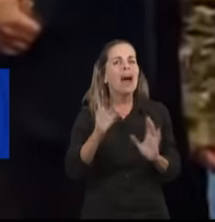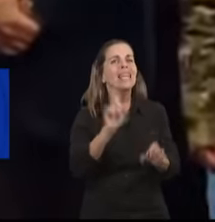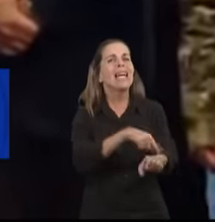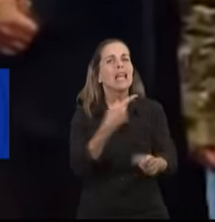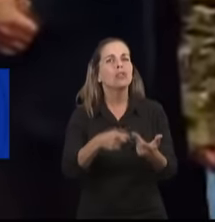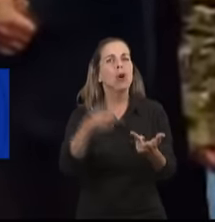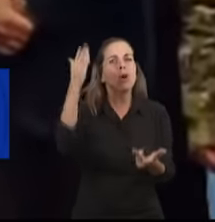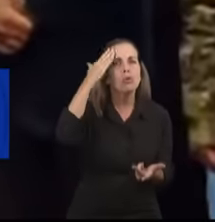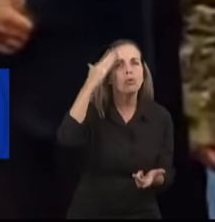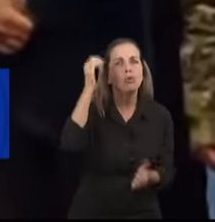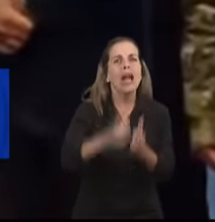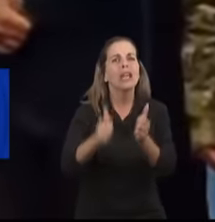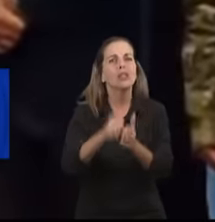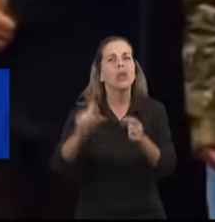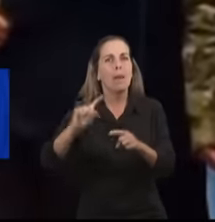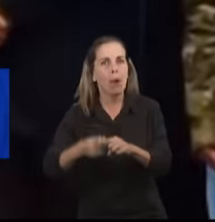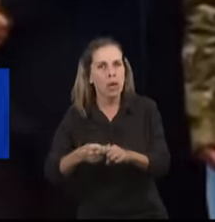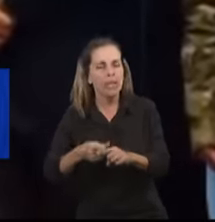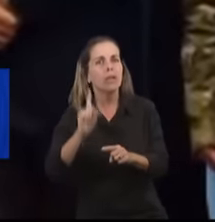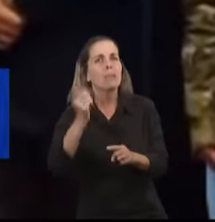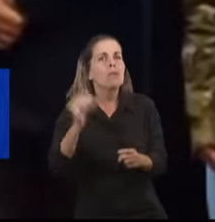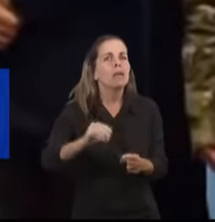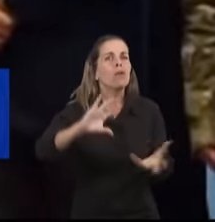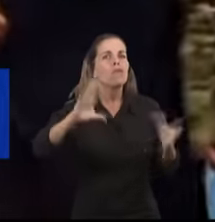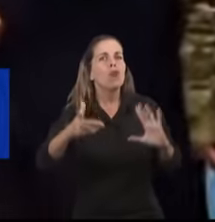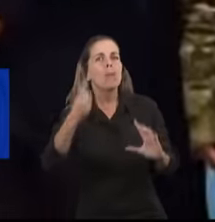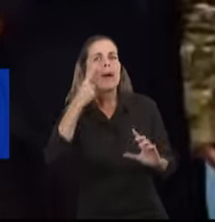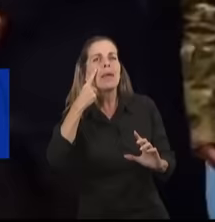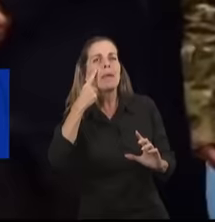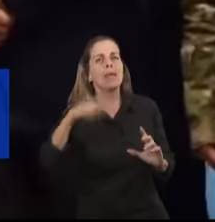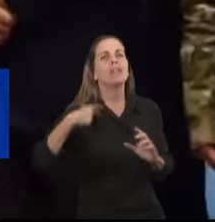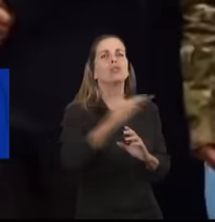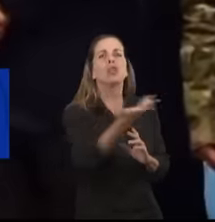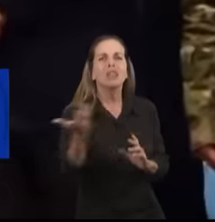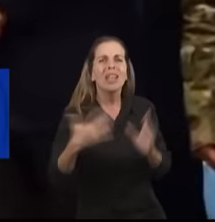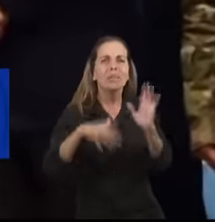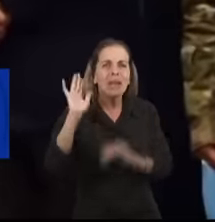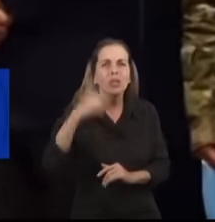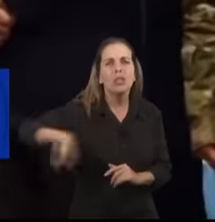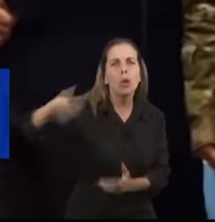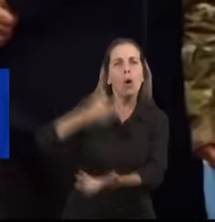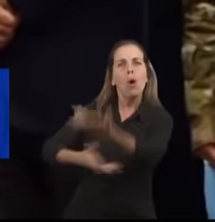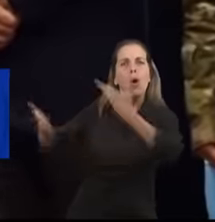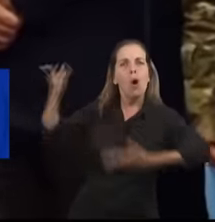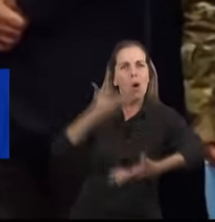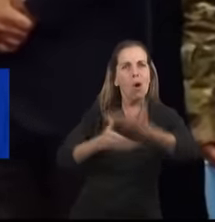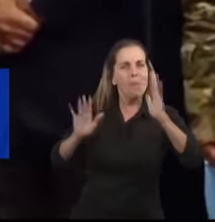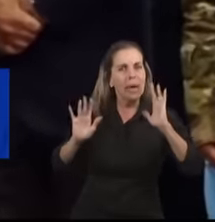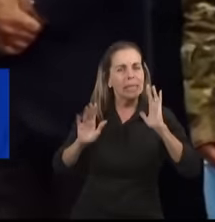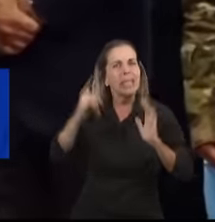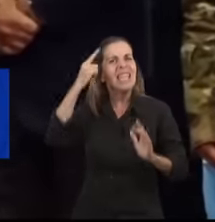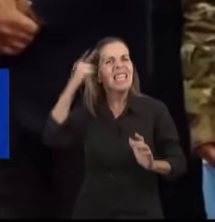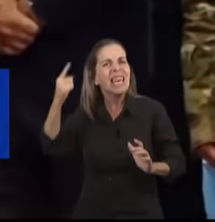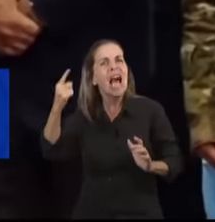cultura, una historia política y una forma de vivir en sociedad en buena parte compartida. Una tradición que tiene en su base las ideas